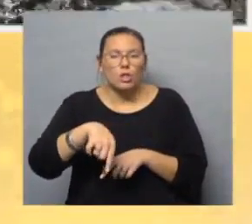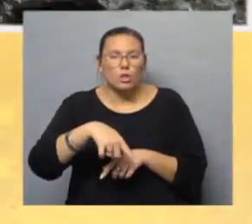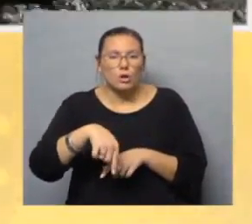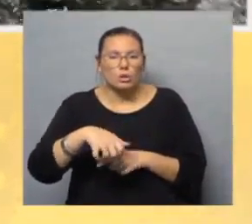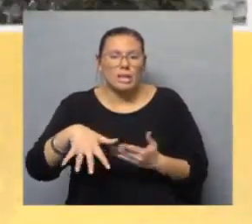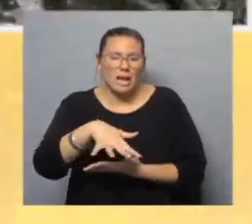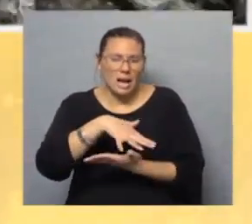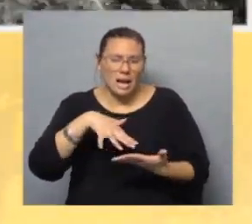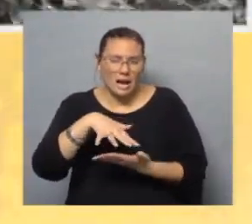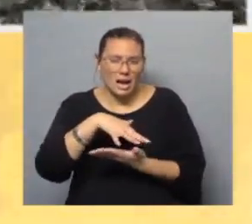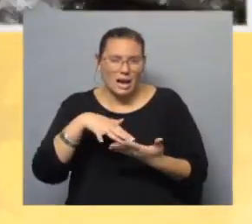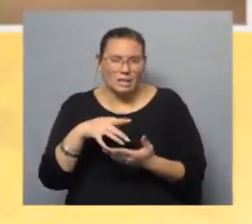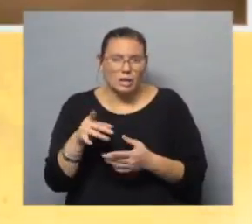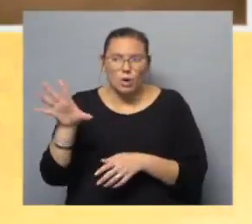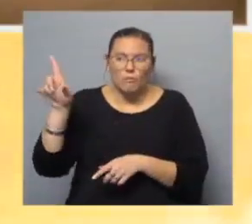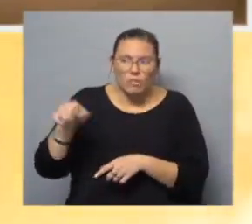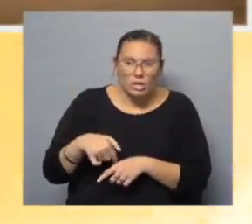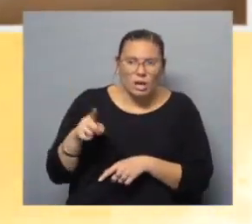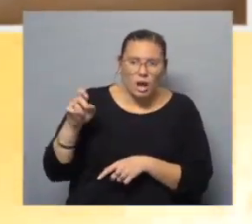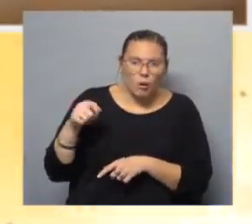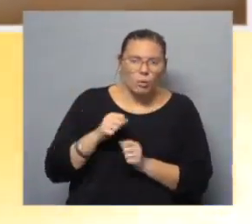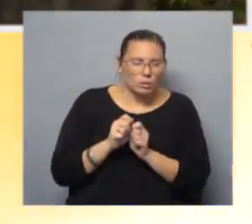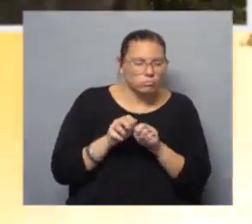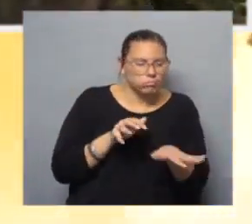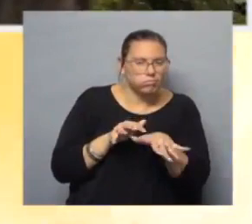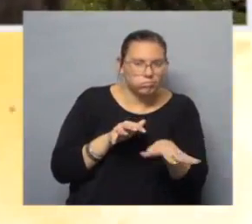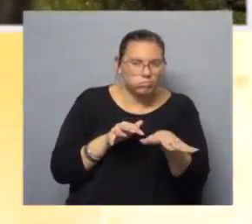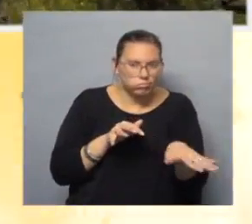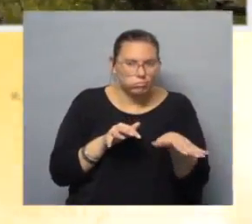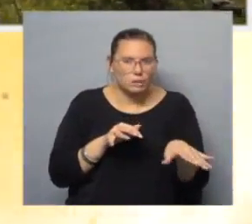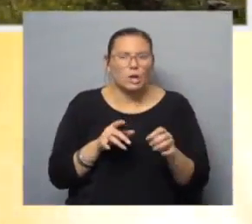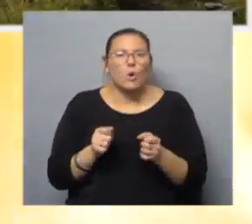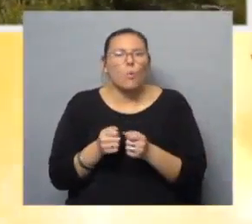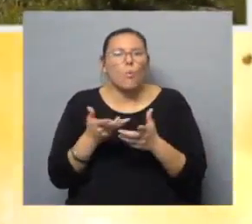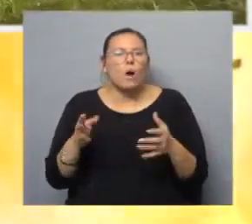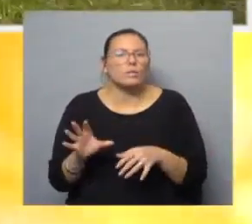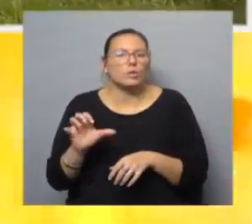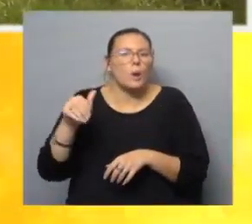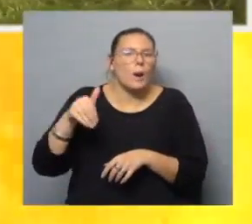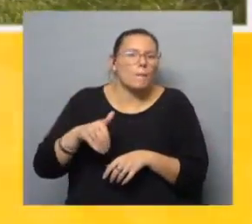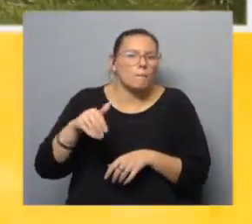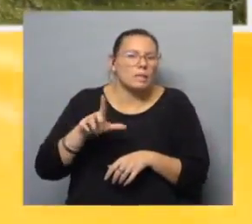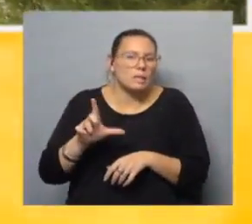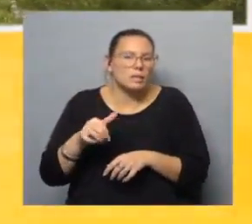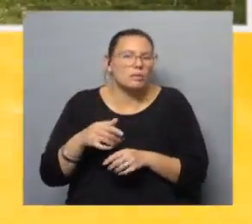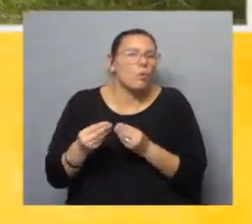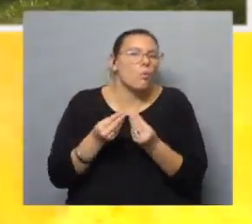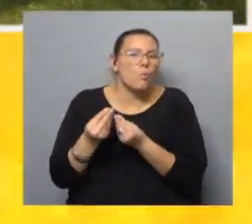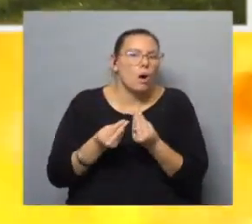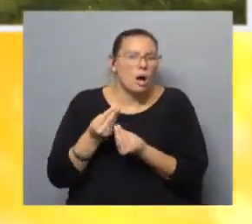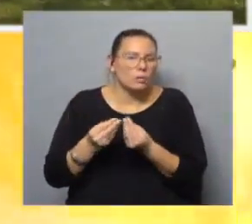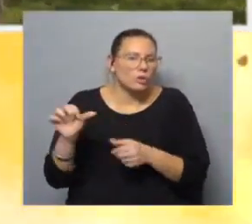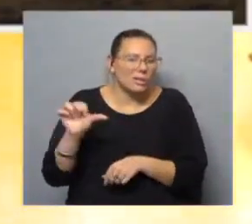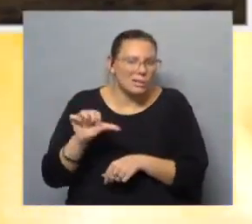áreas de recarga, dónde descargan, los volúmenes involucrados en los distintos